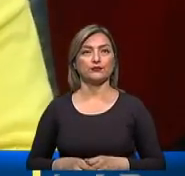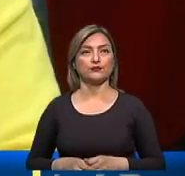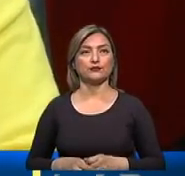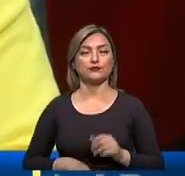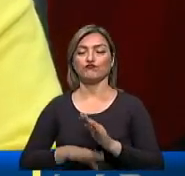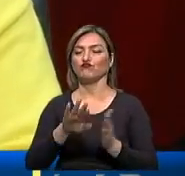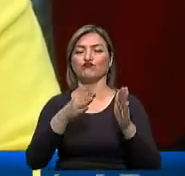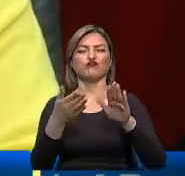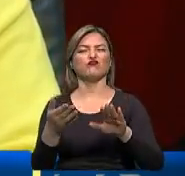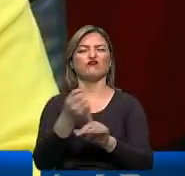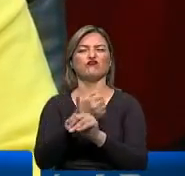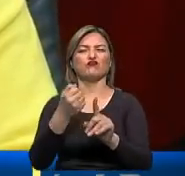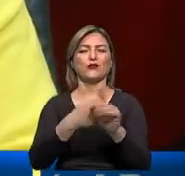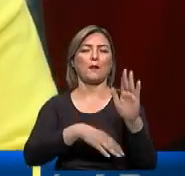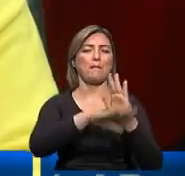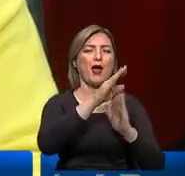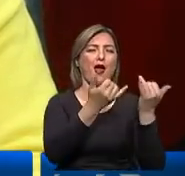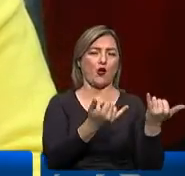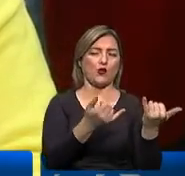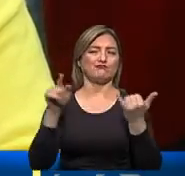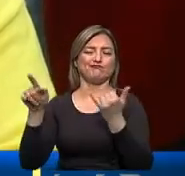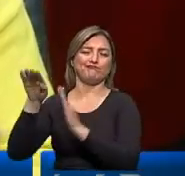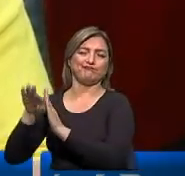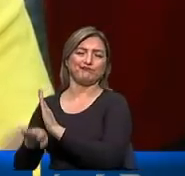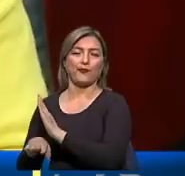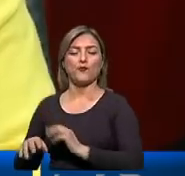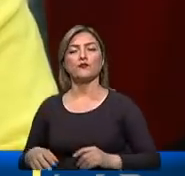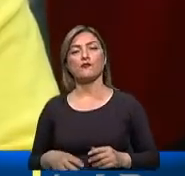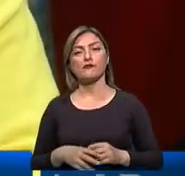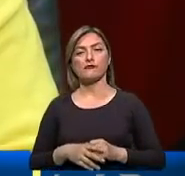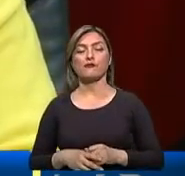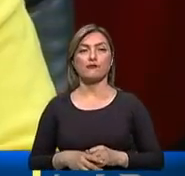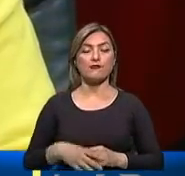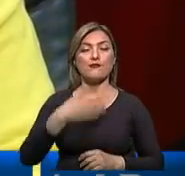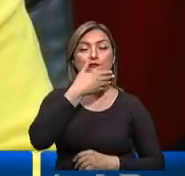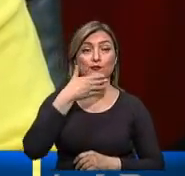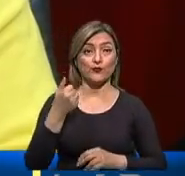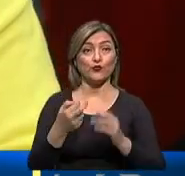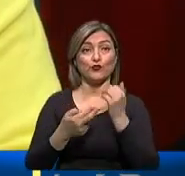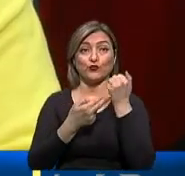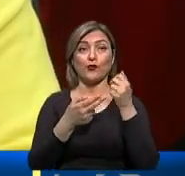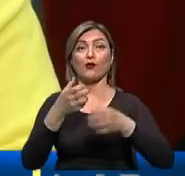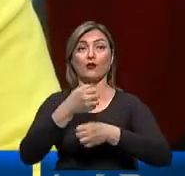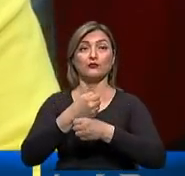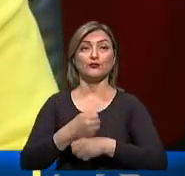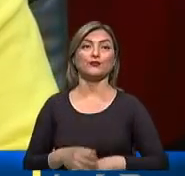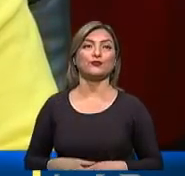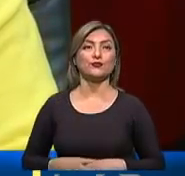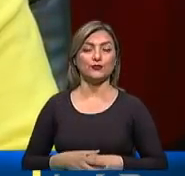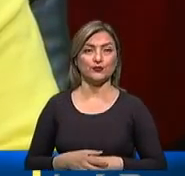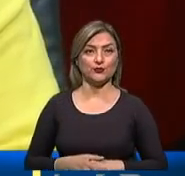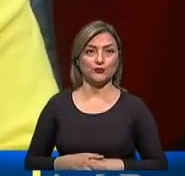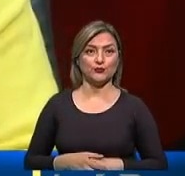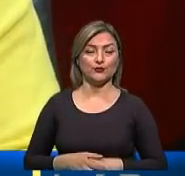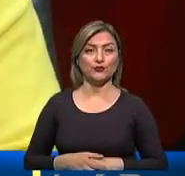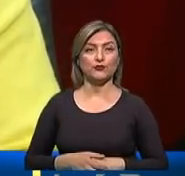más muertes violentas en comparación del año pasado. Entonces, esto nos hace pensar que tenemos que mejorar y reforzar en todas estas